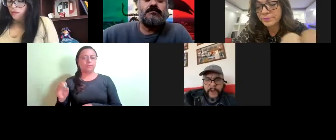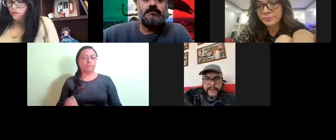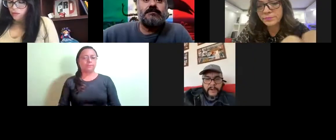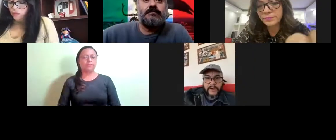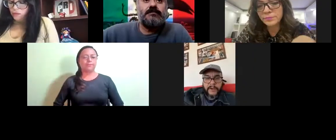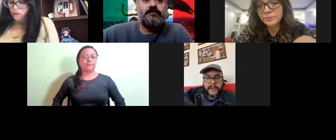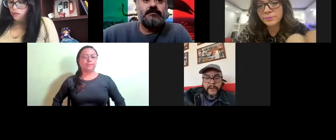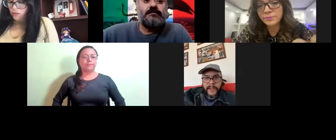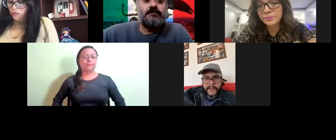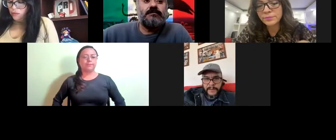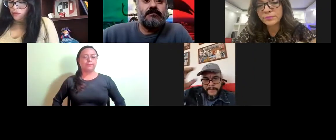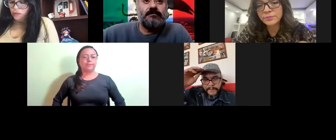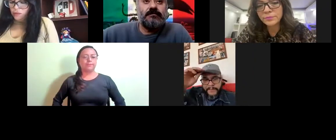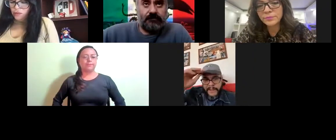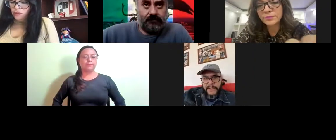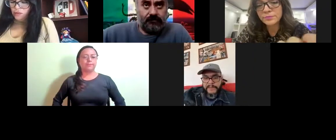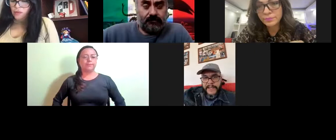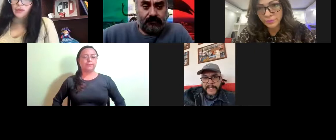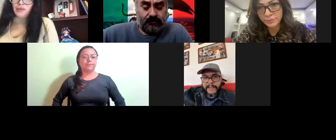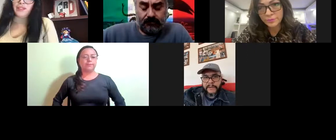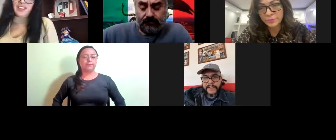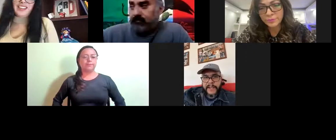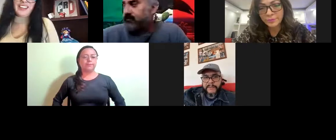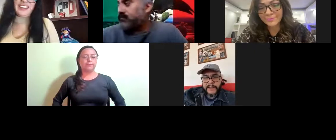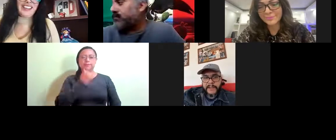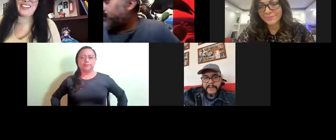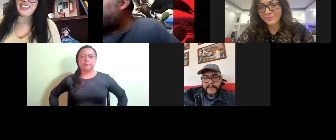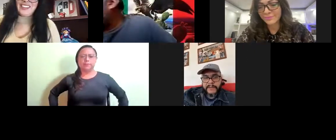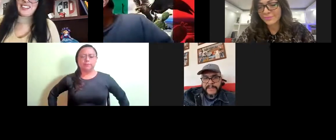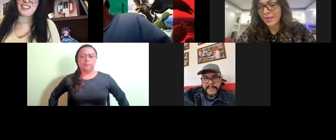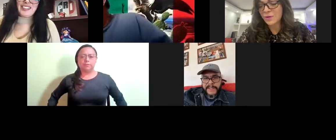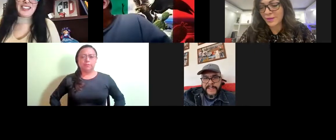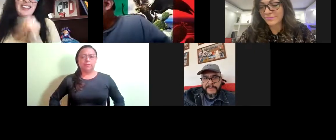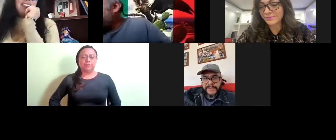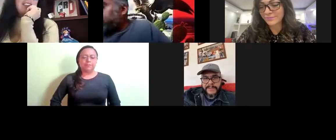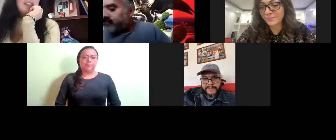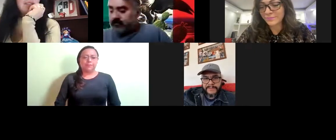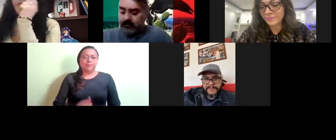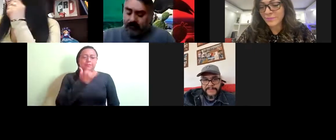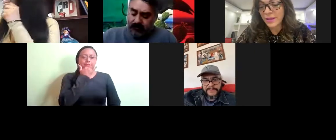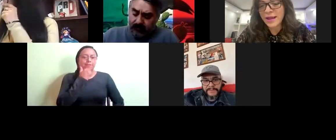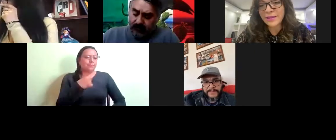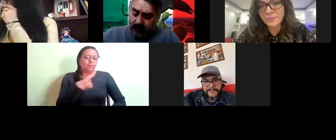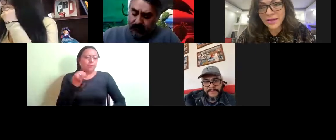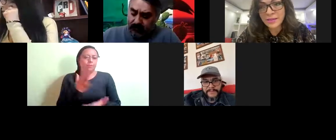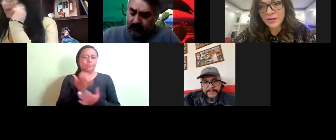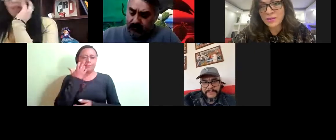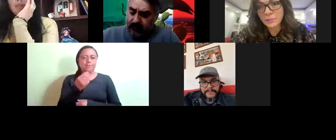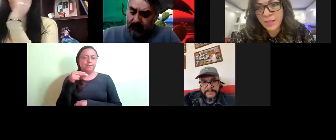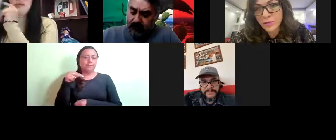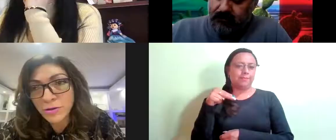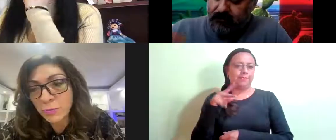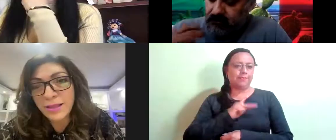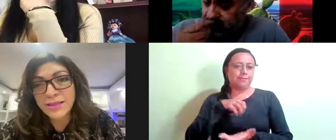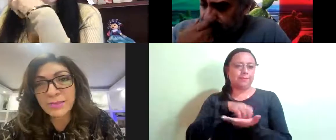Perdone, no, no, no, lo que le pedí, diputada, era que considera mi, mi asistencia nada más. ¿Alguien más de los